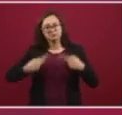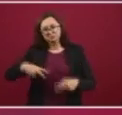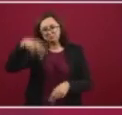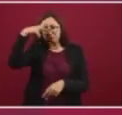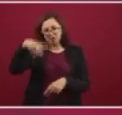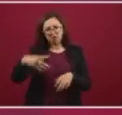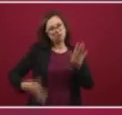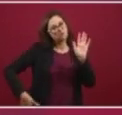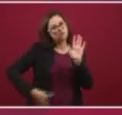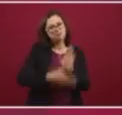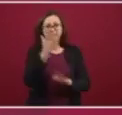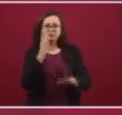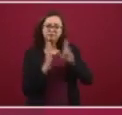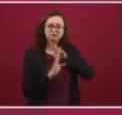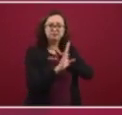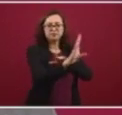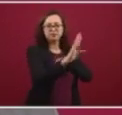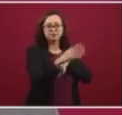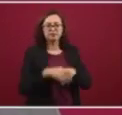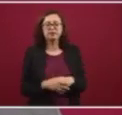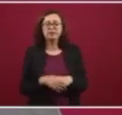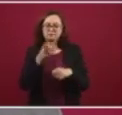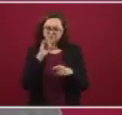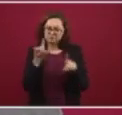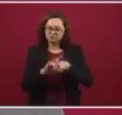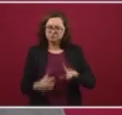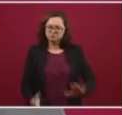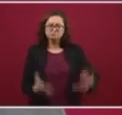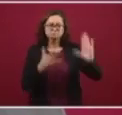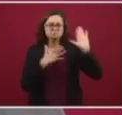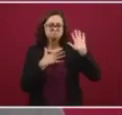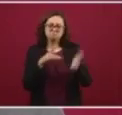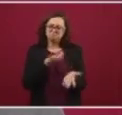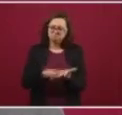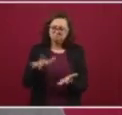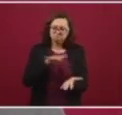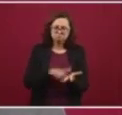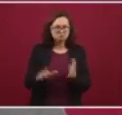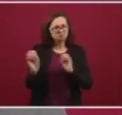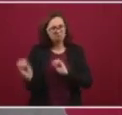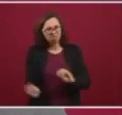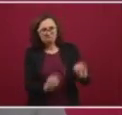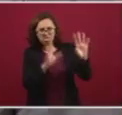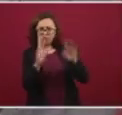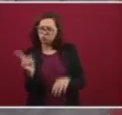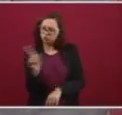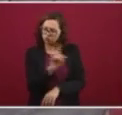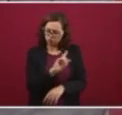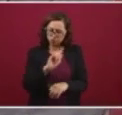el compromiso de apoyarlos, de no dejarlos solos, de